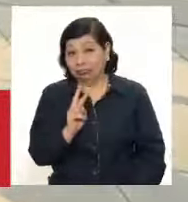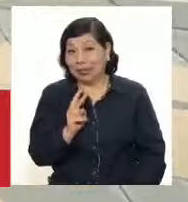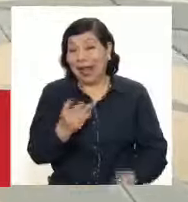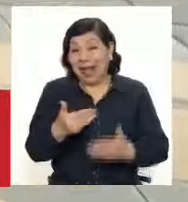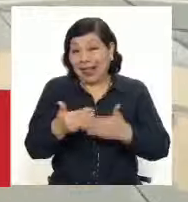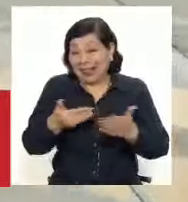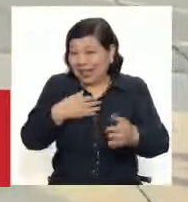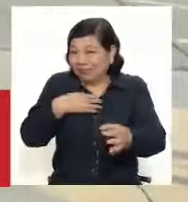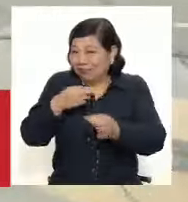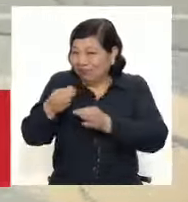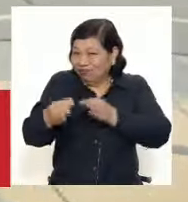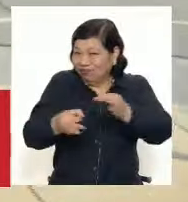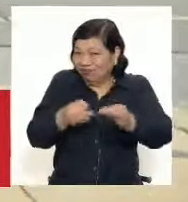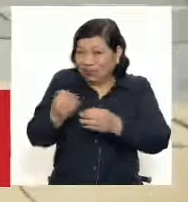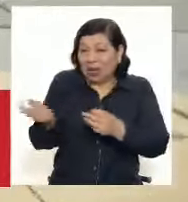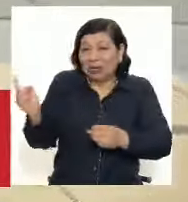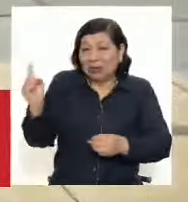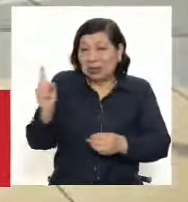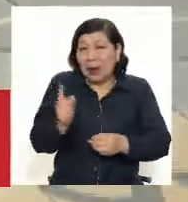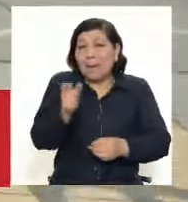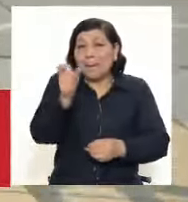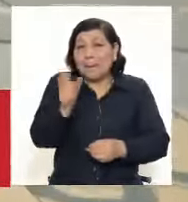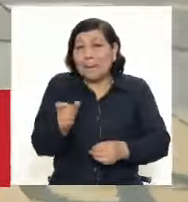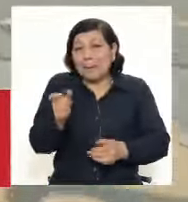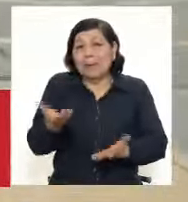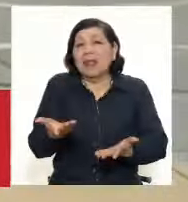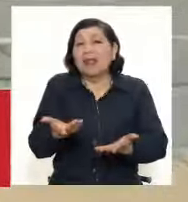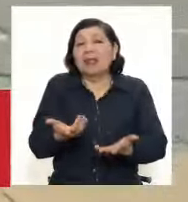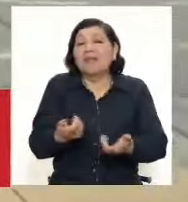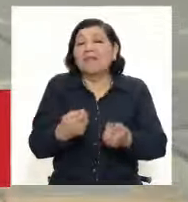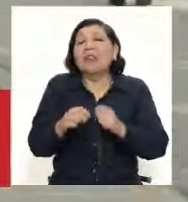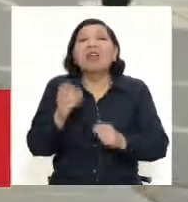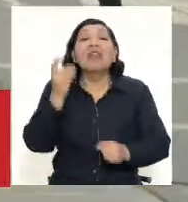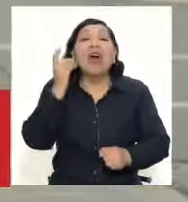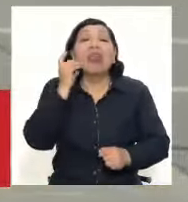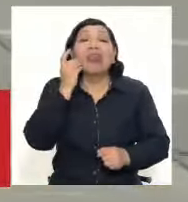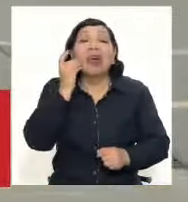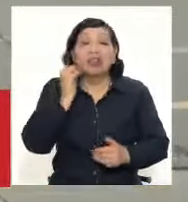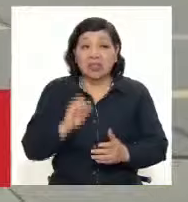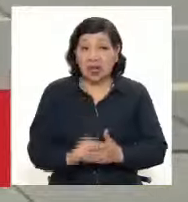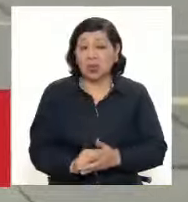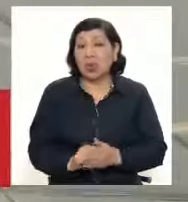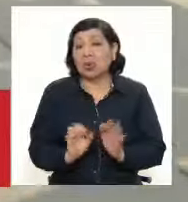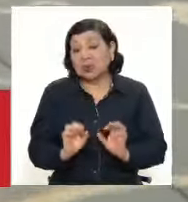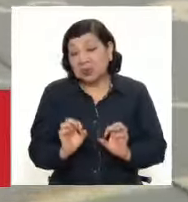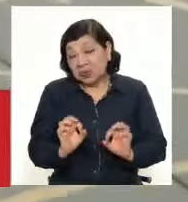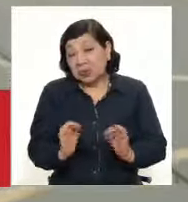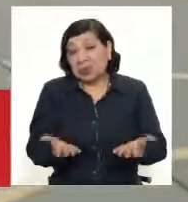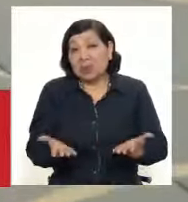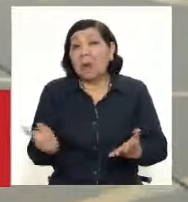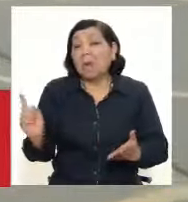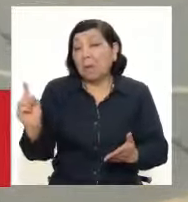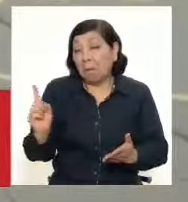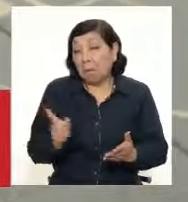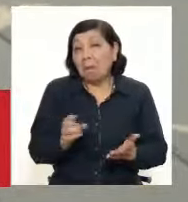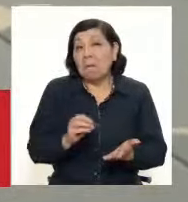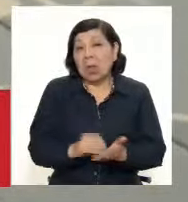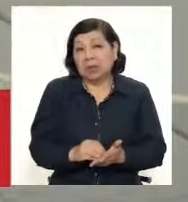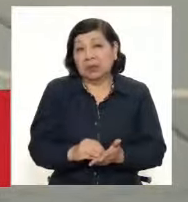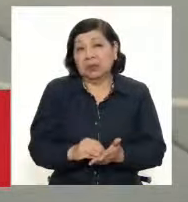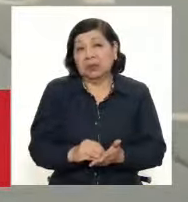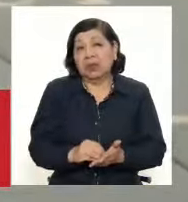señalado también, de que están llegando personas vendiendo desayunos y seguramente van a llegar